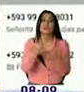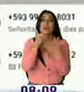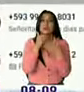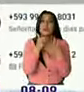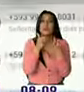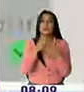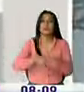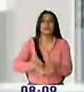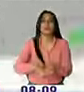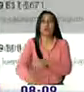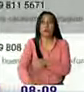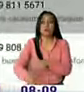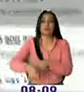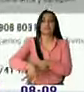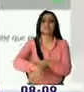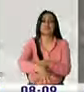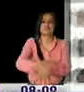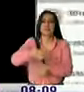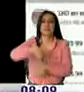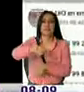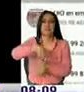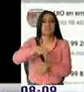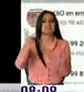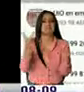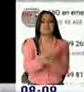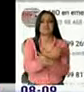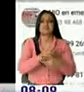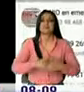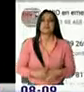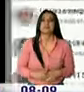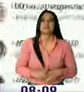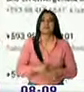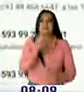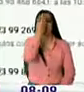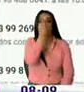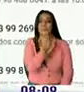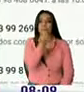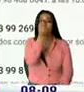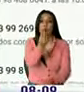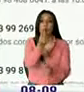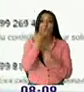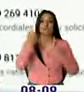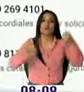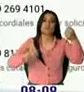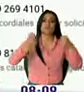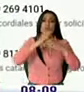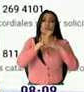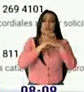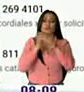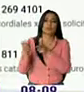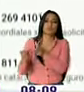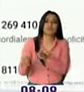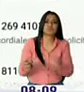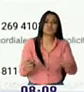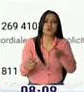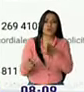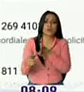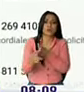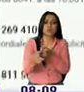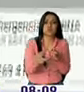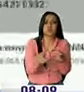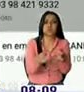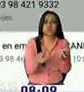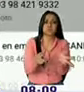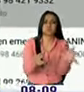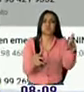y aquí las vías están en pésimo estado. Buenos días, te comento que el conductor de su unidad rebasa por la derecha y por encima de la vereda. Es